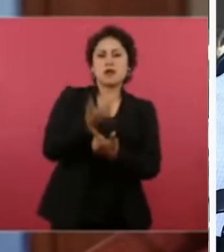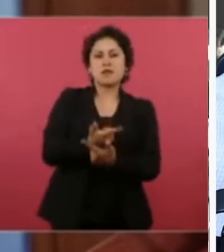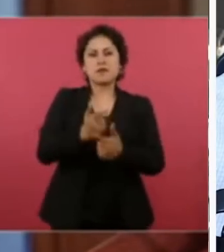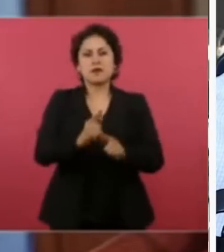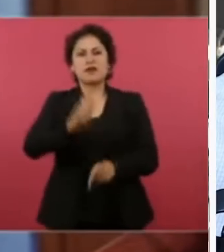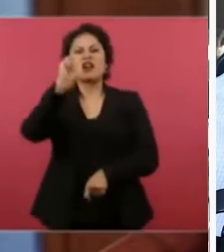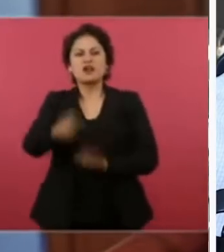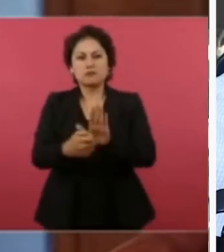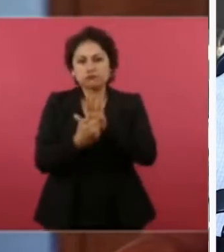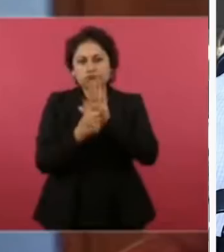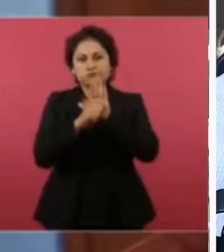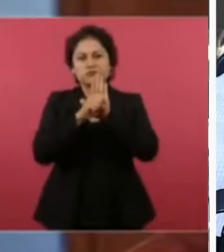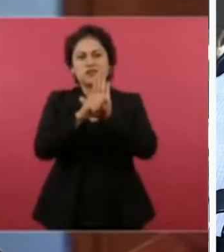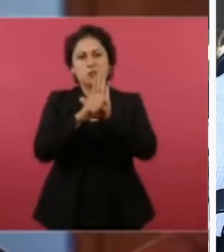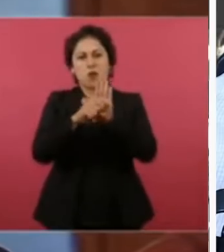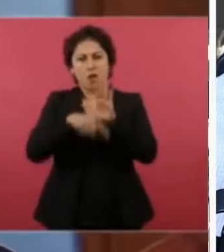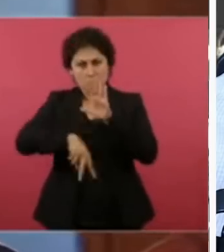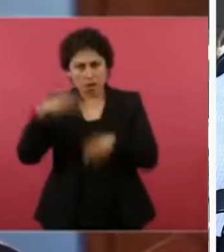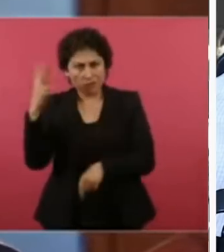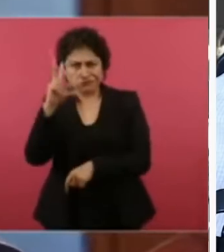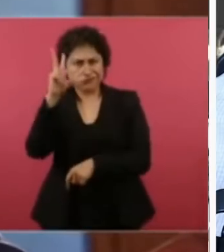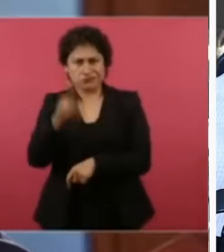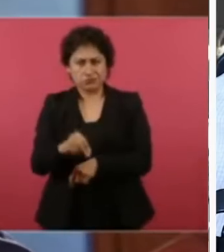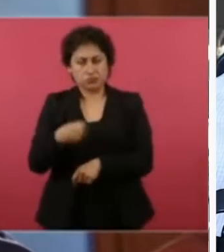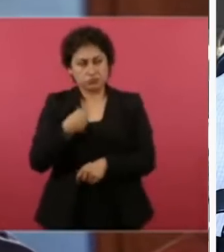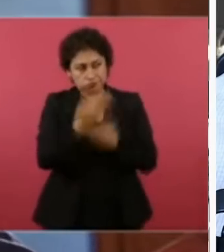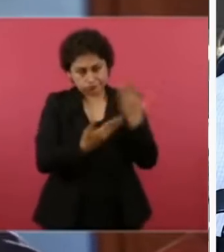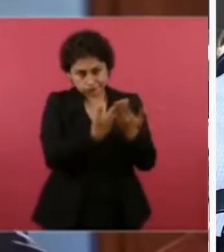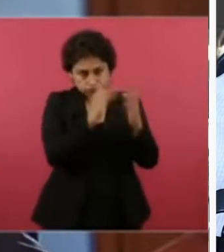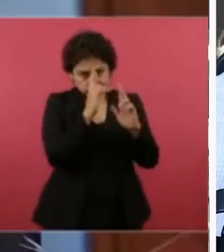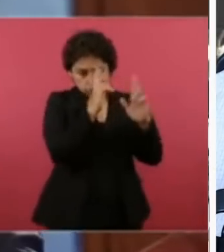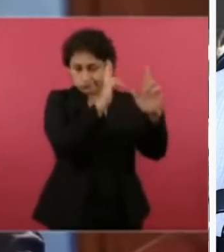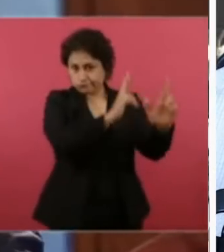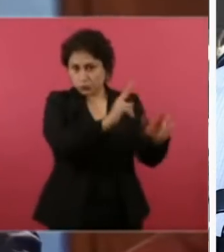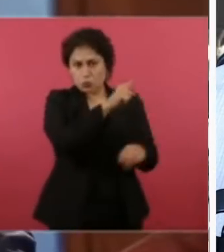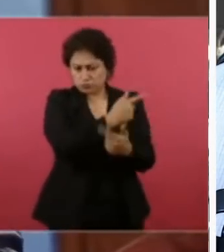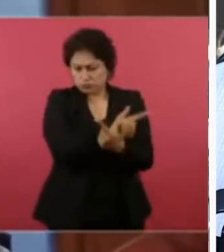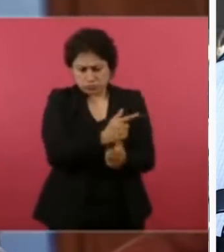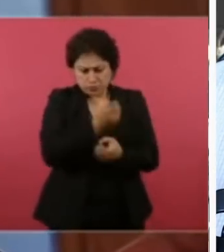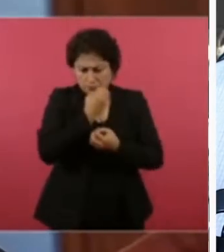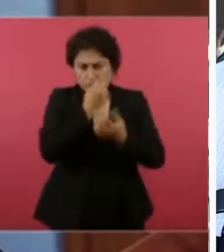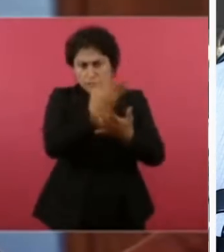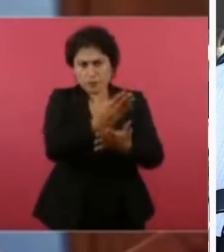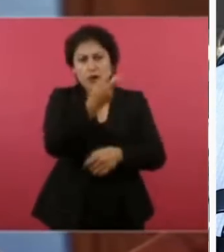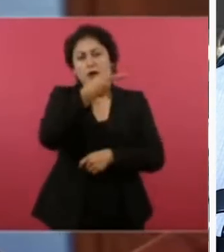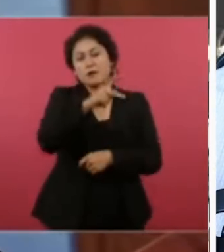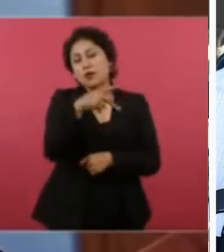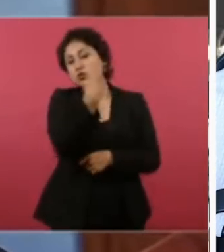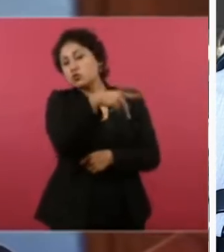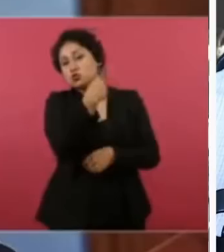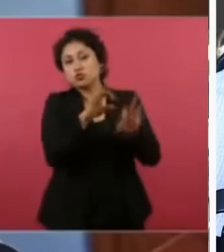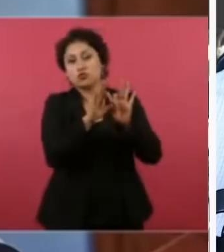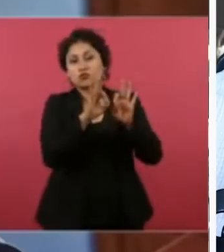Con todo respeto, aunque tiene el derecho soberano de expresarlo, el lema Estados Unidos